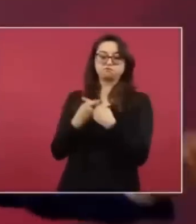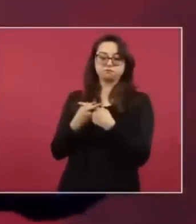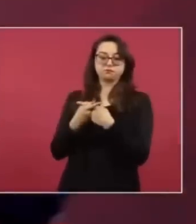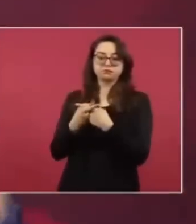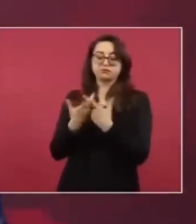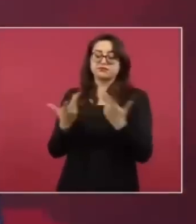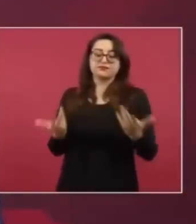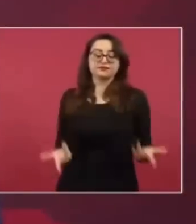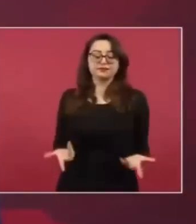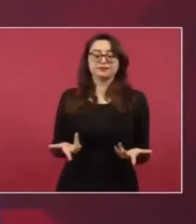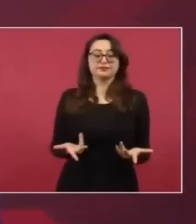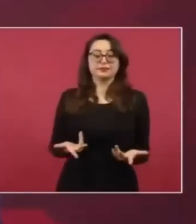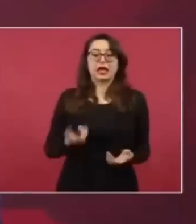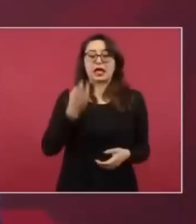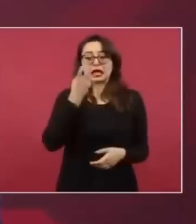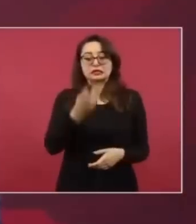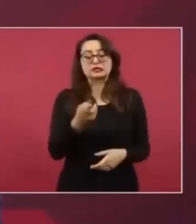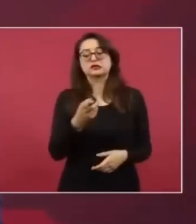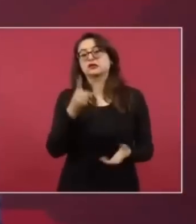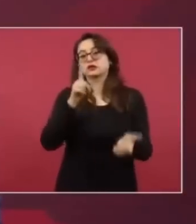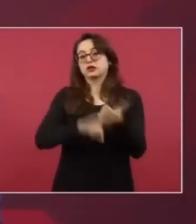las democracias